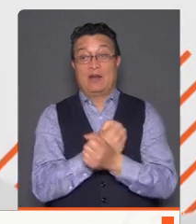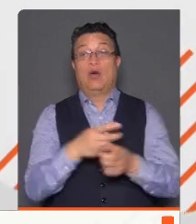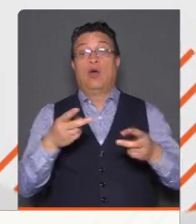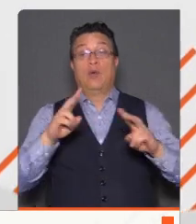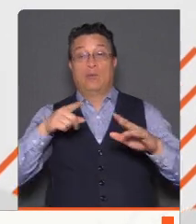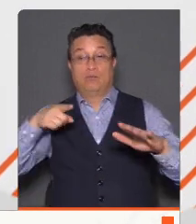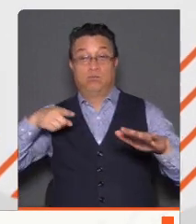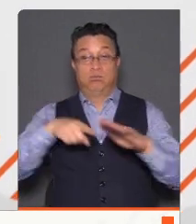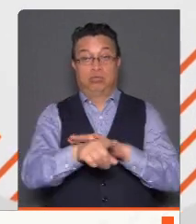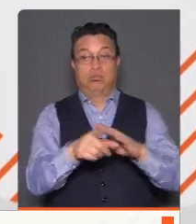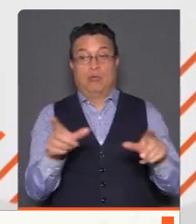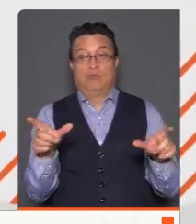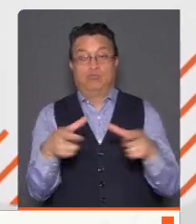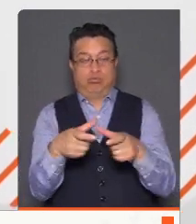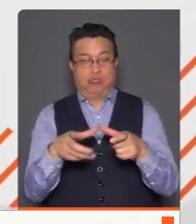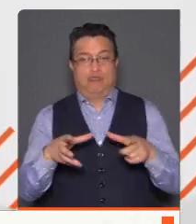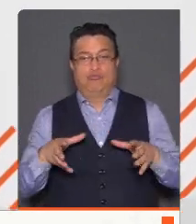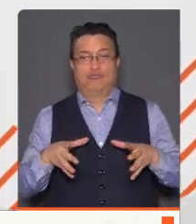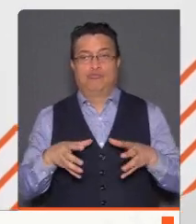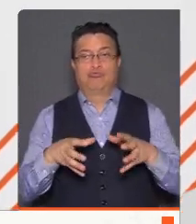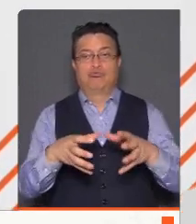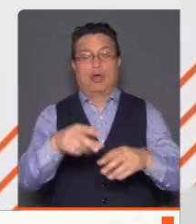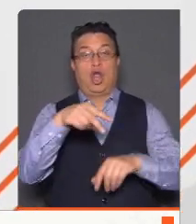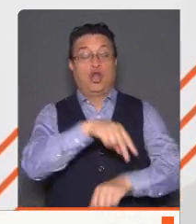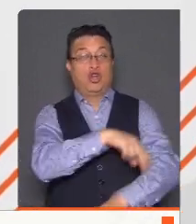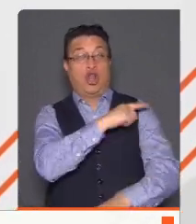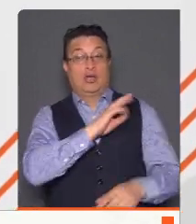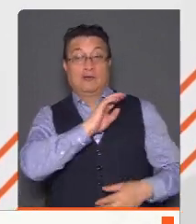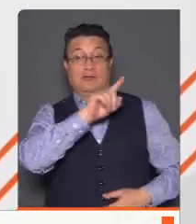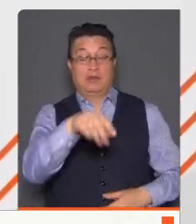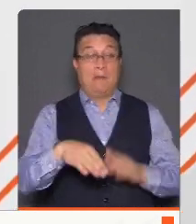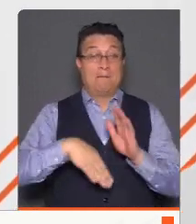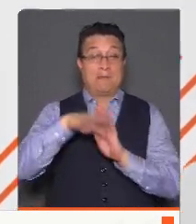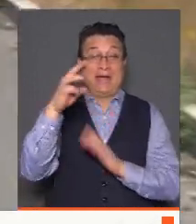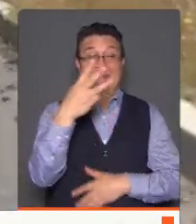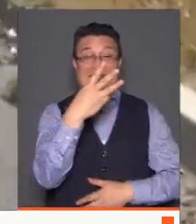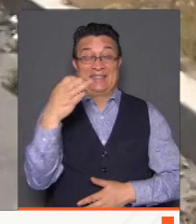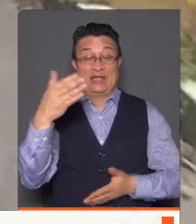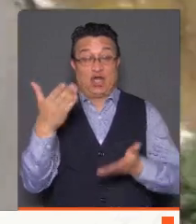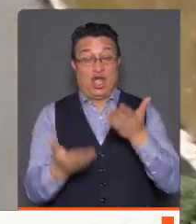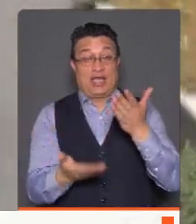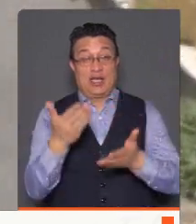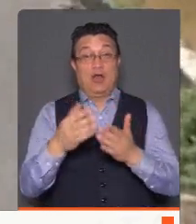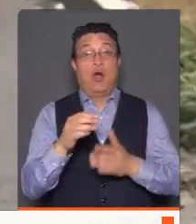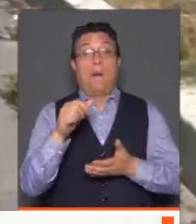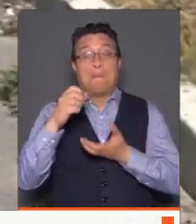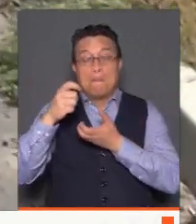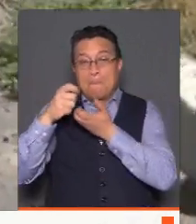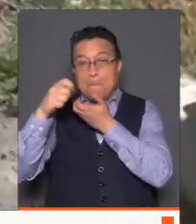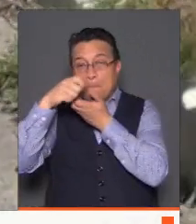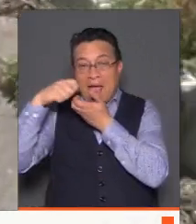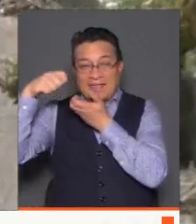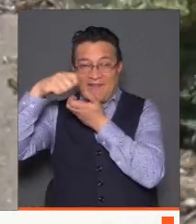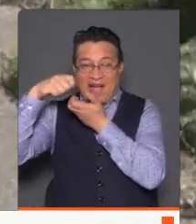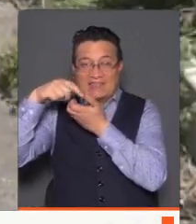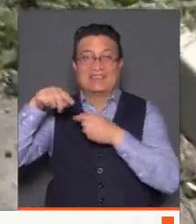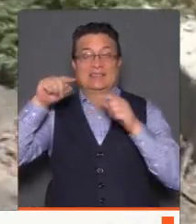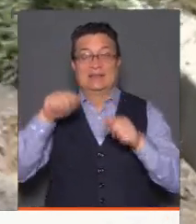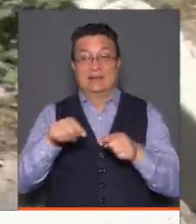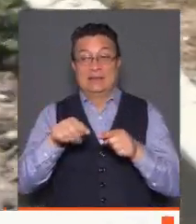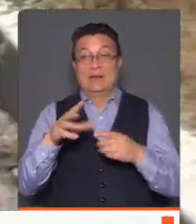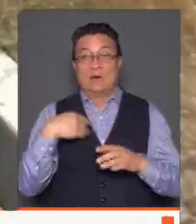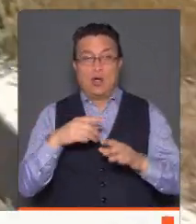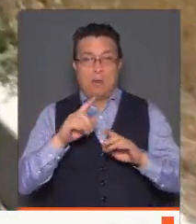un protegido convoy que venía del norte con más de 300 kilos de pasta base de cocaína. Una acción de